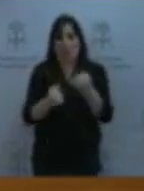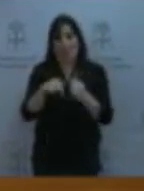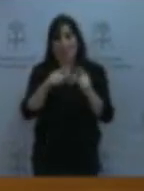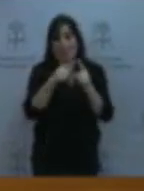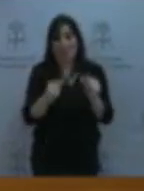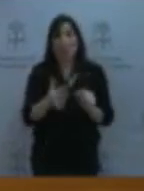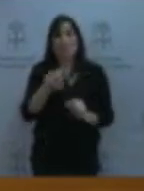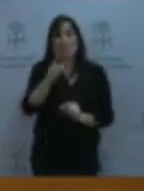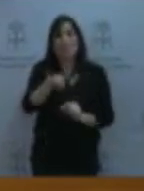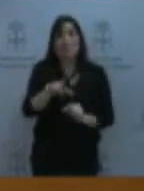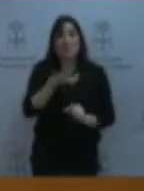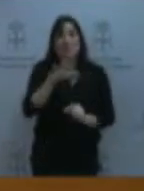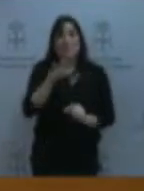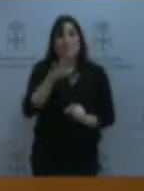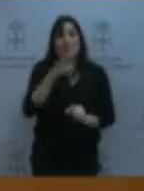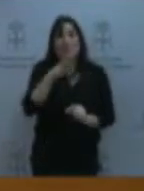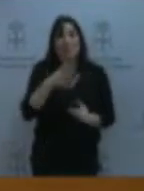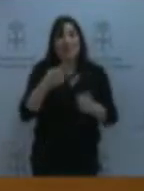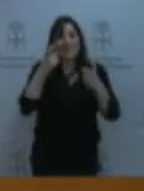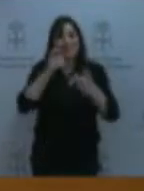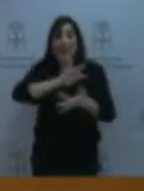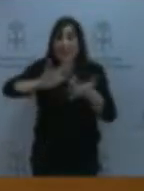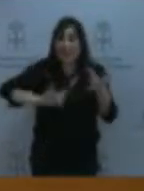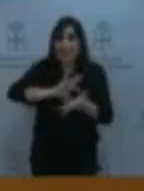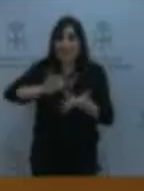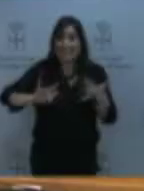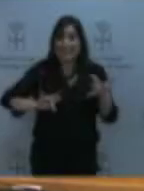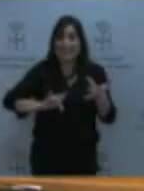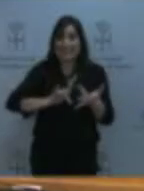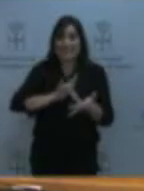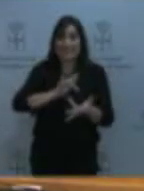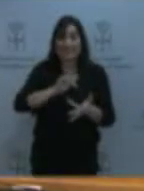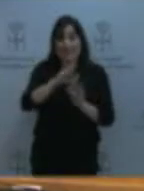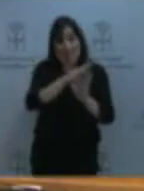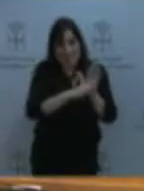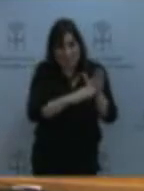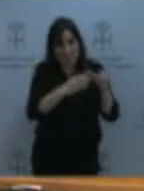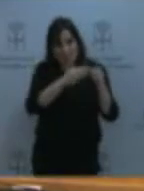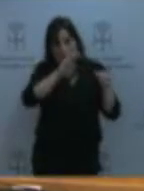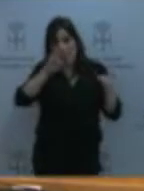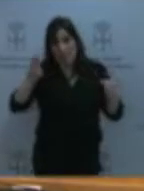combatir la crisis en la que las medidas del Partido Popular han llevado a Asturias.